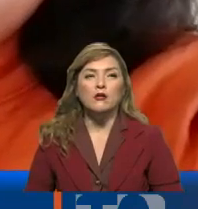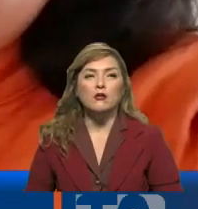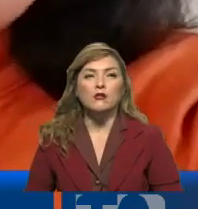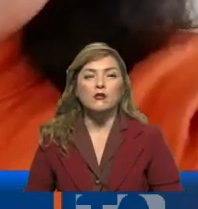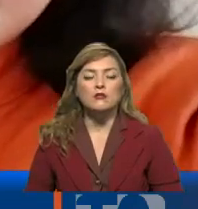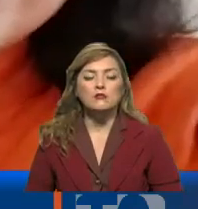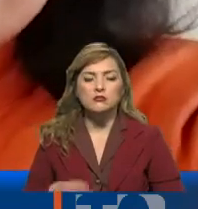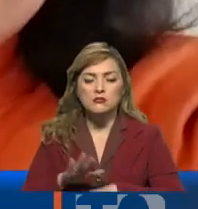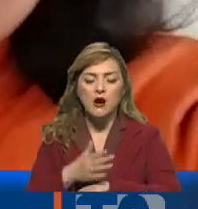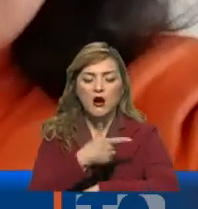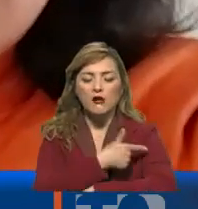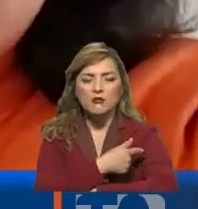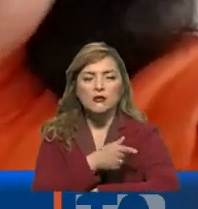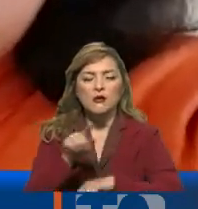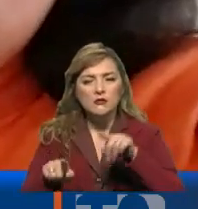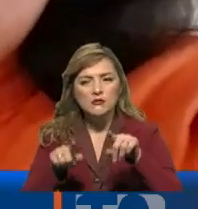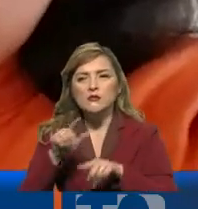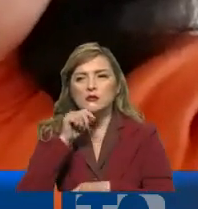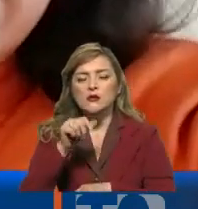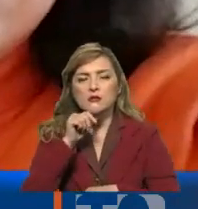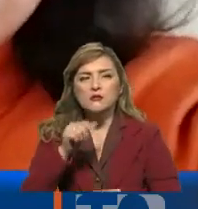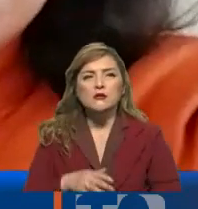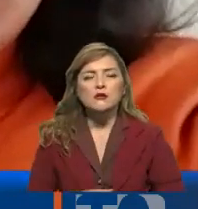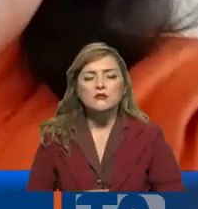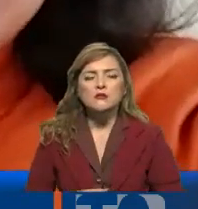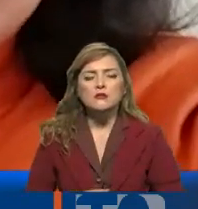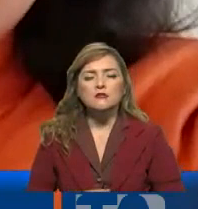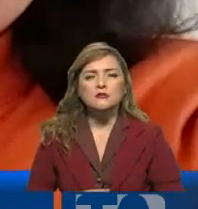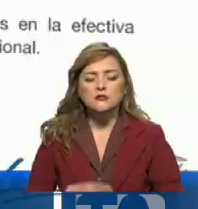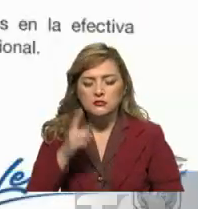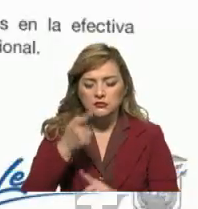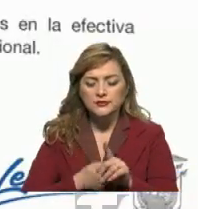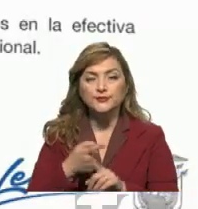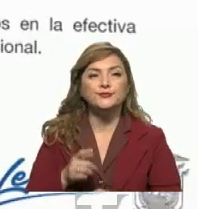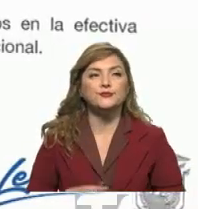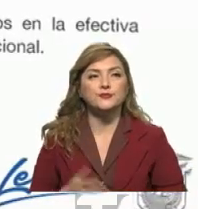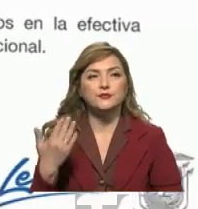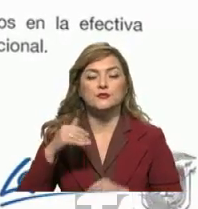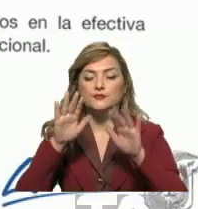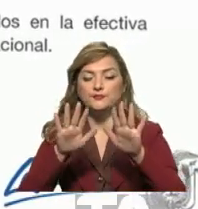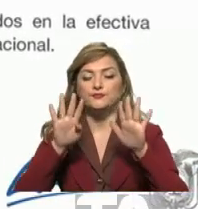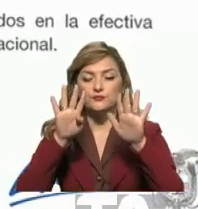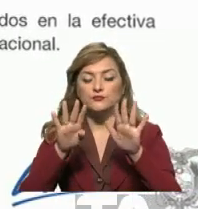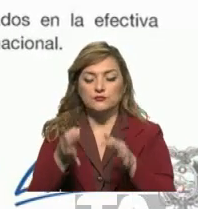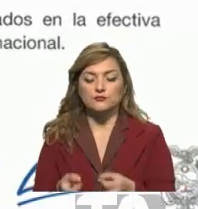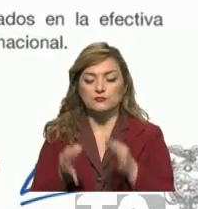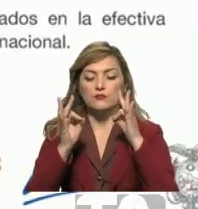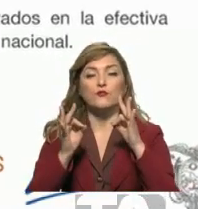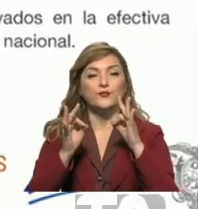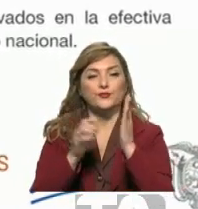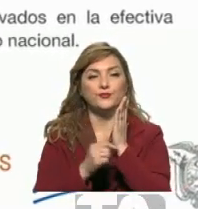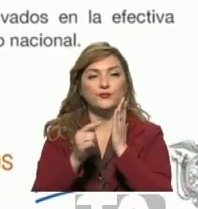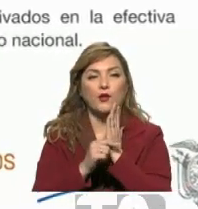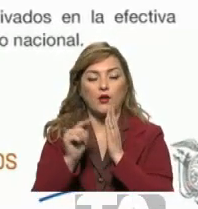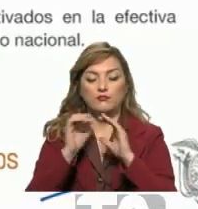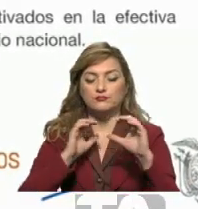para algunas vacunas que faltaban para un mes más. El pasado 19 de febrero, el ministerio, por medio de